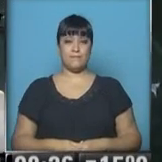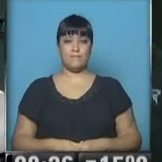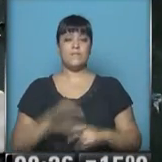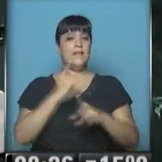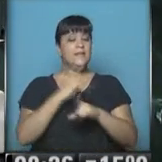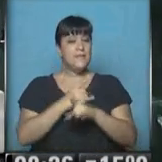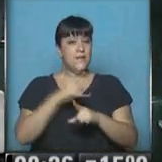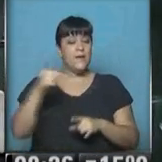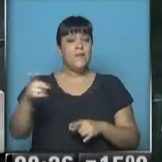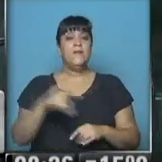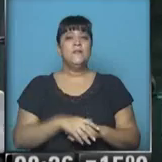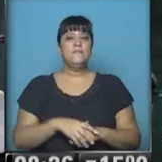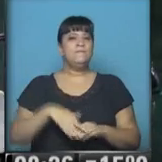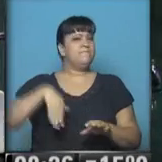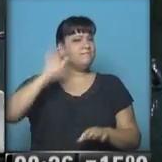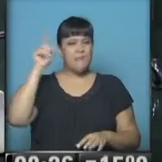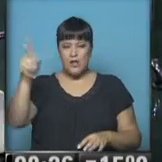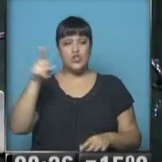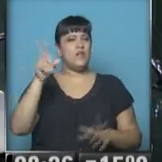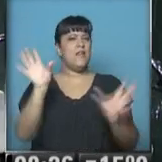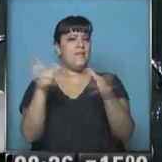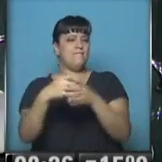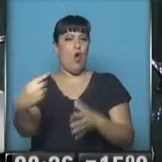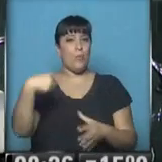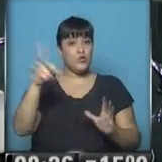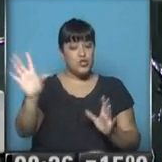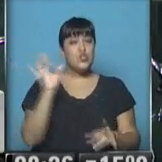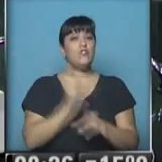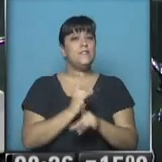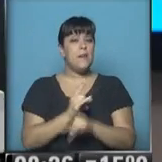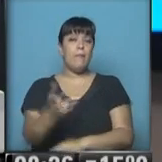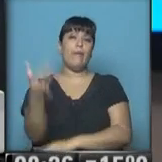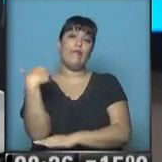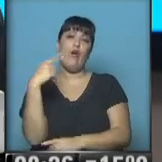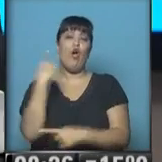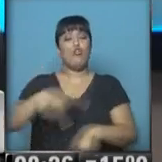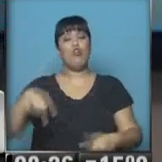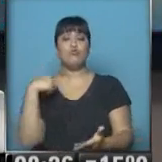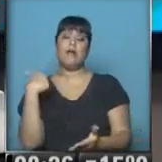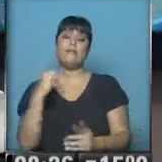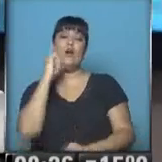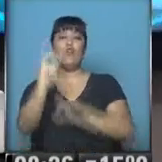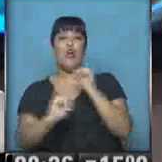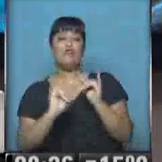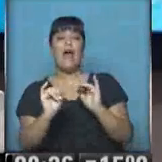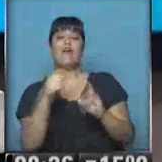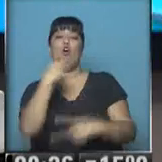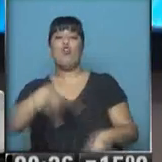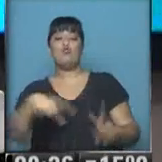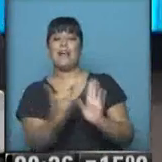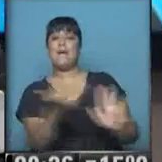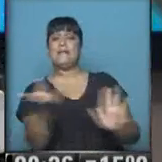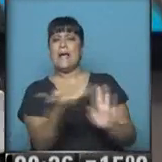los dirigentes la mayoría de los dirigentes de la oposición ha sido en proponer Qué cosas van a o contar Qué cosas van a derogar